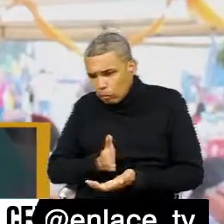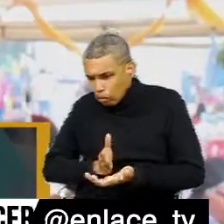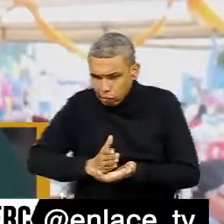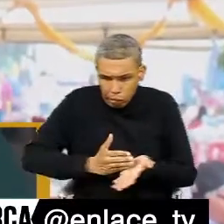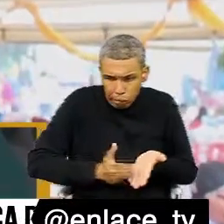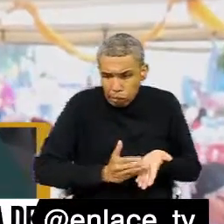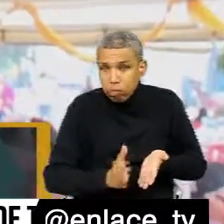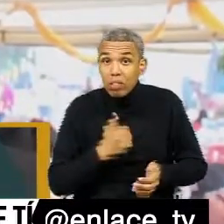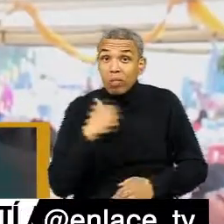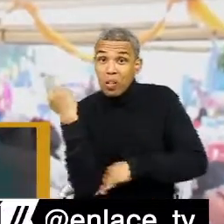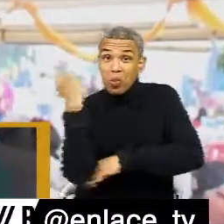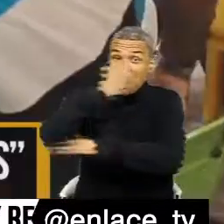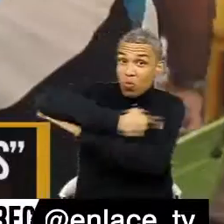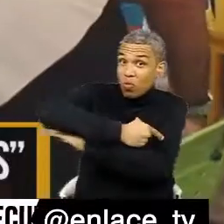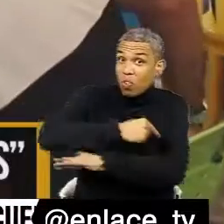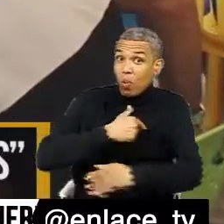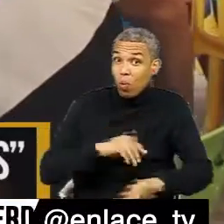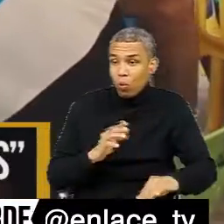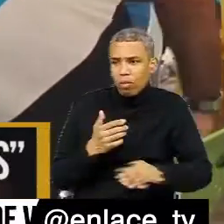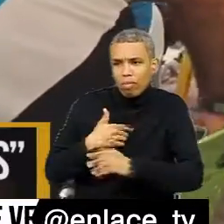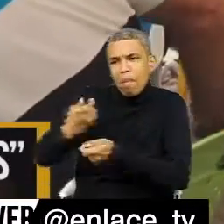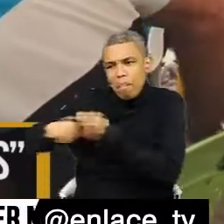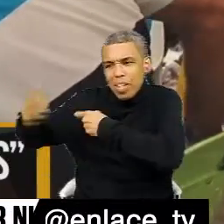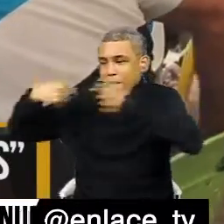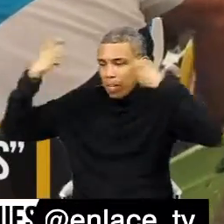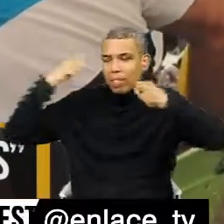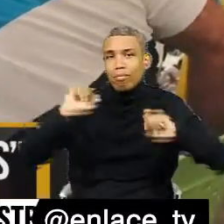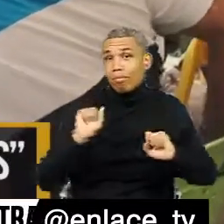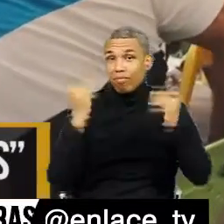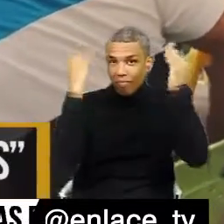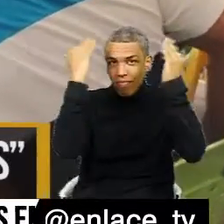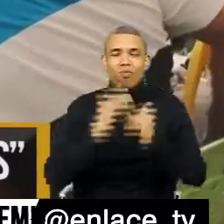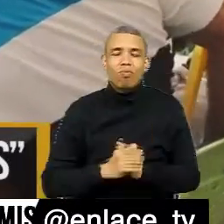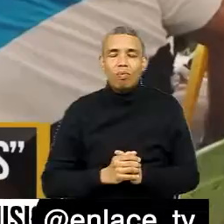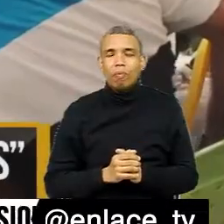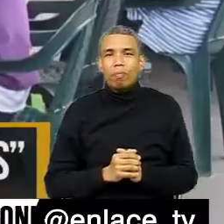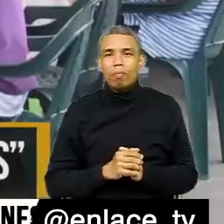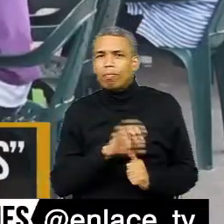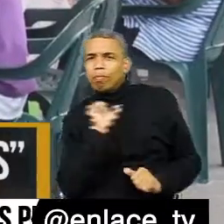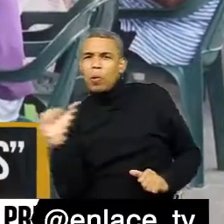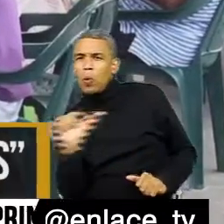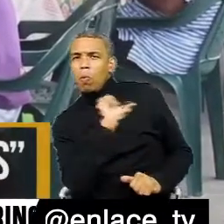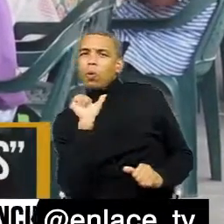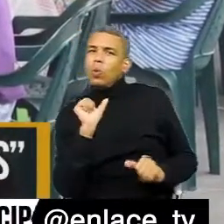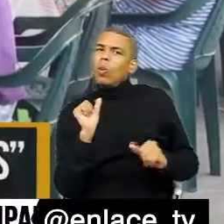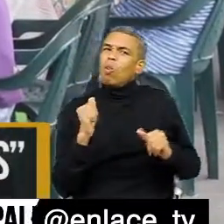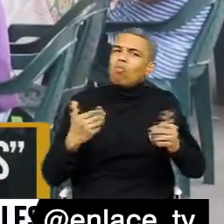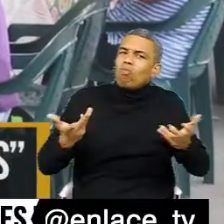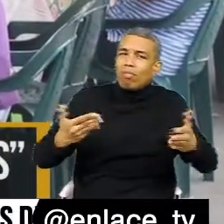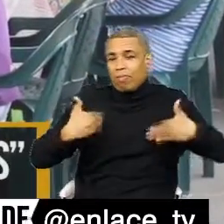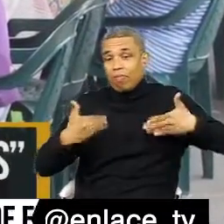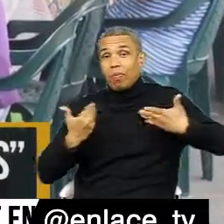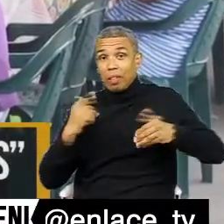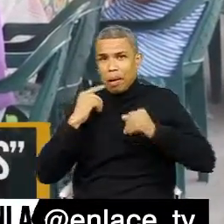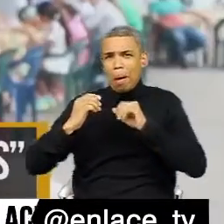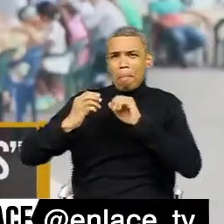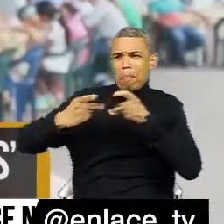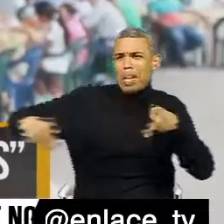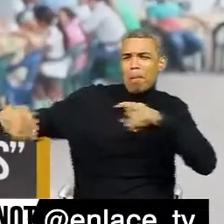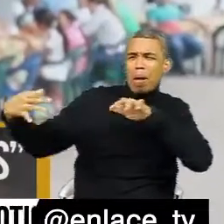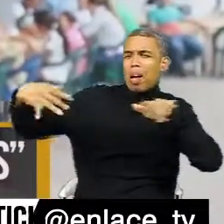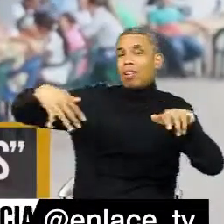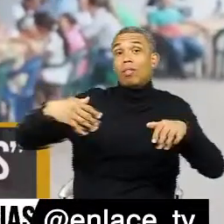y un día espectacular como el 16 de julio. Esta es la séptima versión del festival y las participantes se mostraron complacidas con la asistencia de sus paisanos.